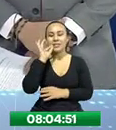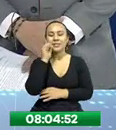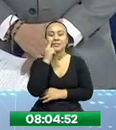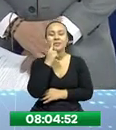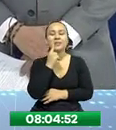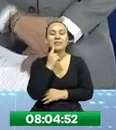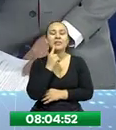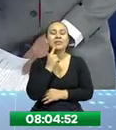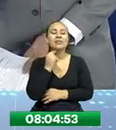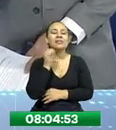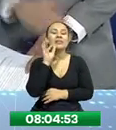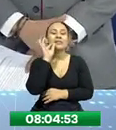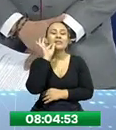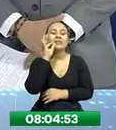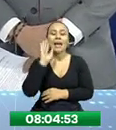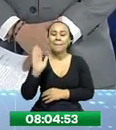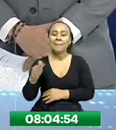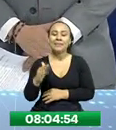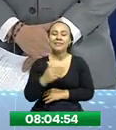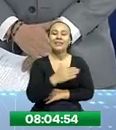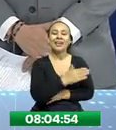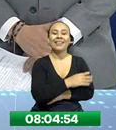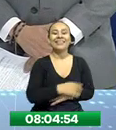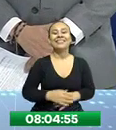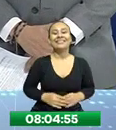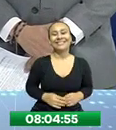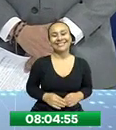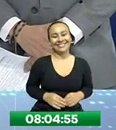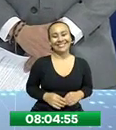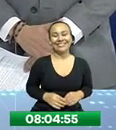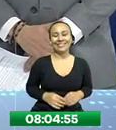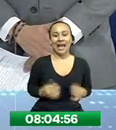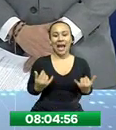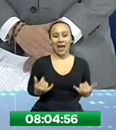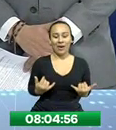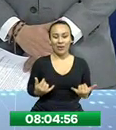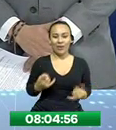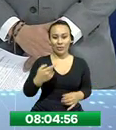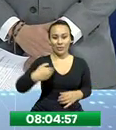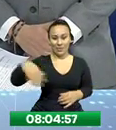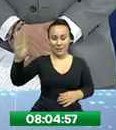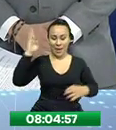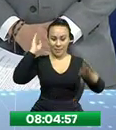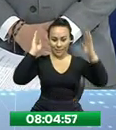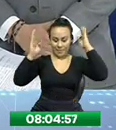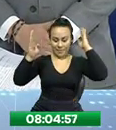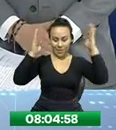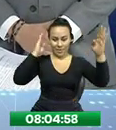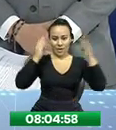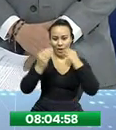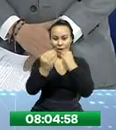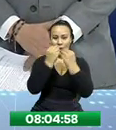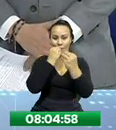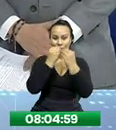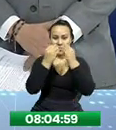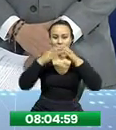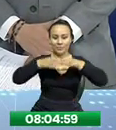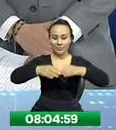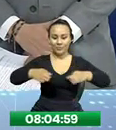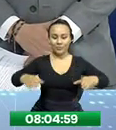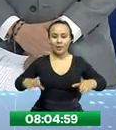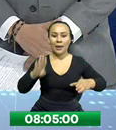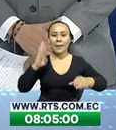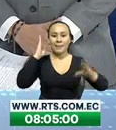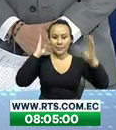vieja. Claro, es rica la vieja. Riquísima, la vieja. Ahora, si usted se va para Babahoyo, sí. Se come su buen bollo de Boca